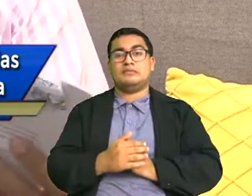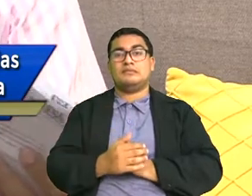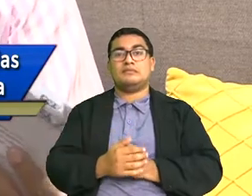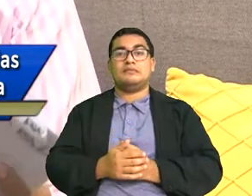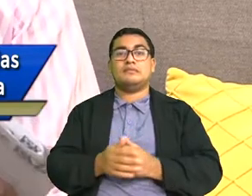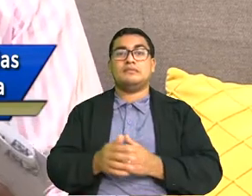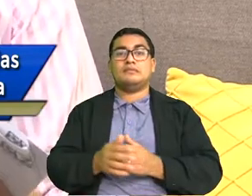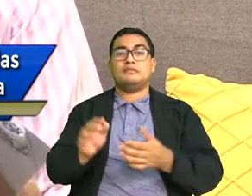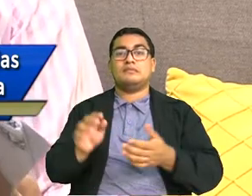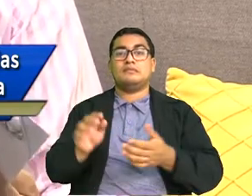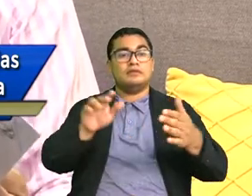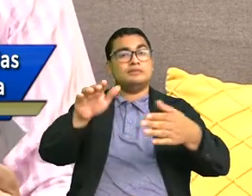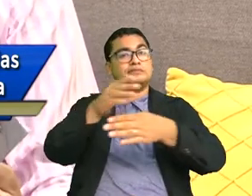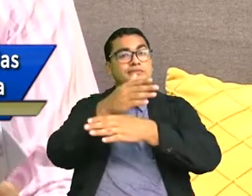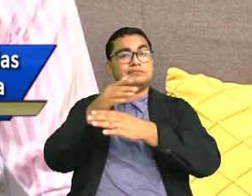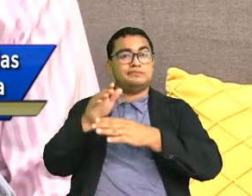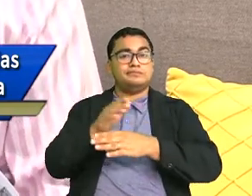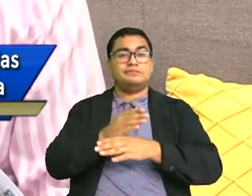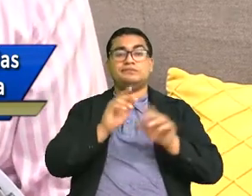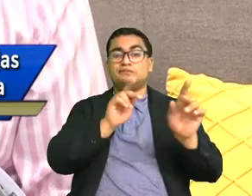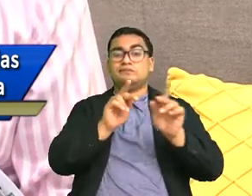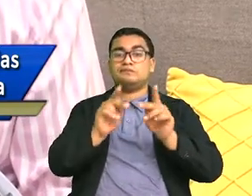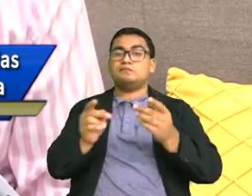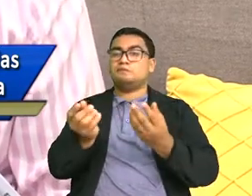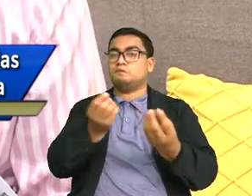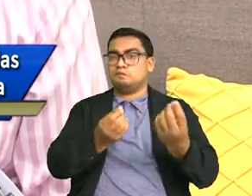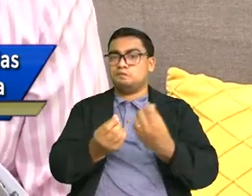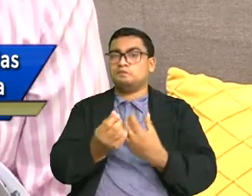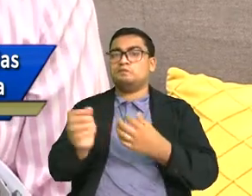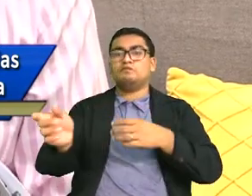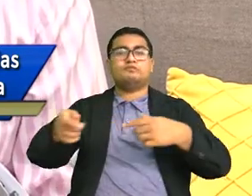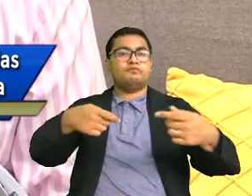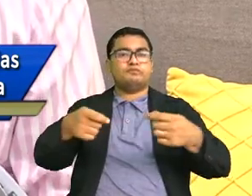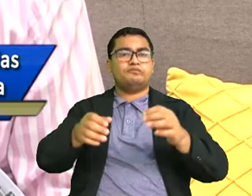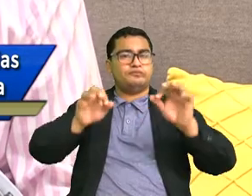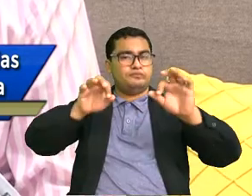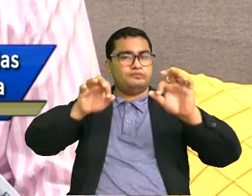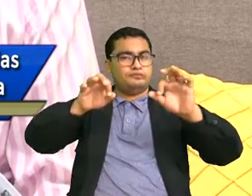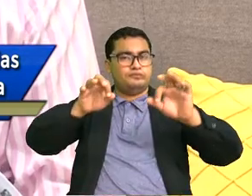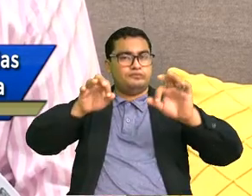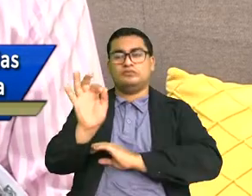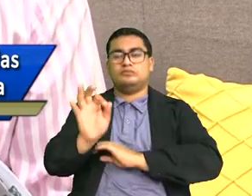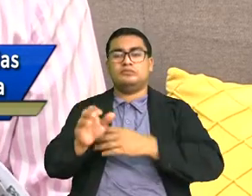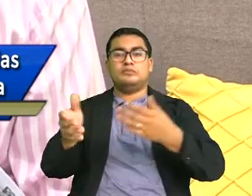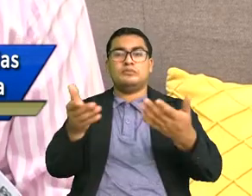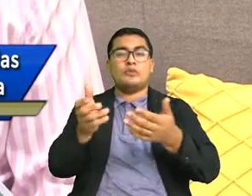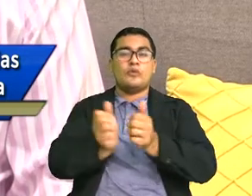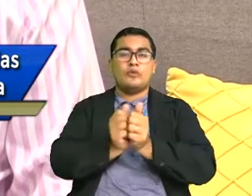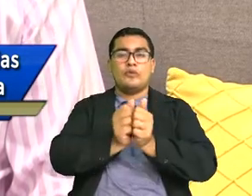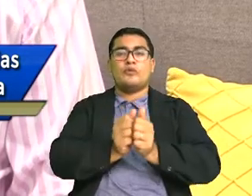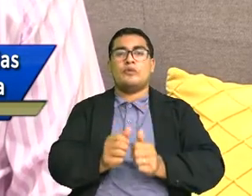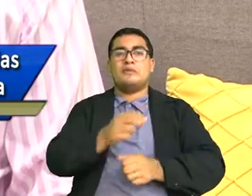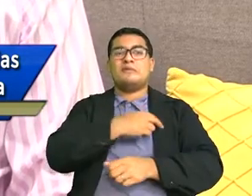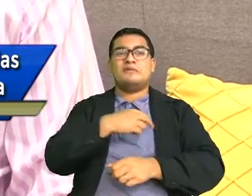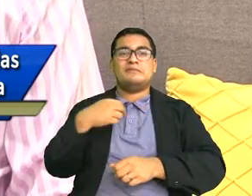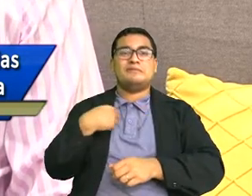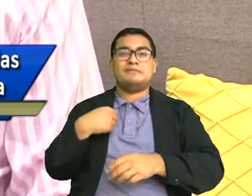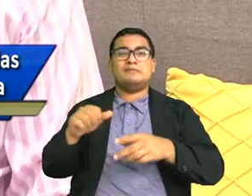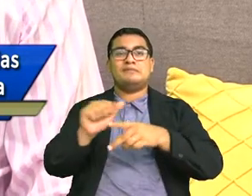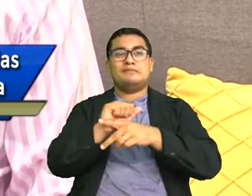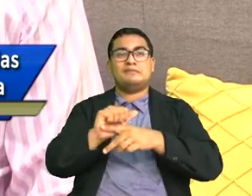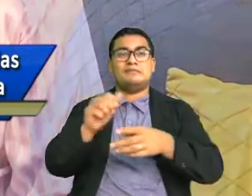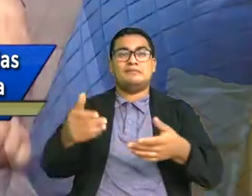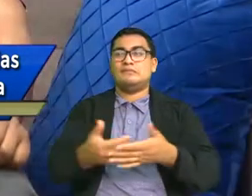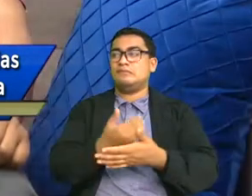eso eso conlleva a que nosotros dinamizamos un poco la forma de hacer este el acompañamiento y la implementación de las tecnologías